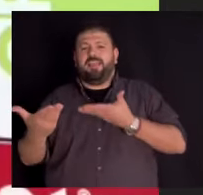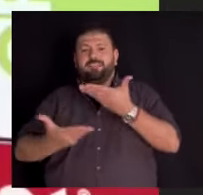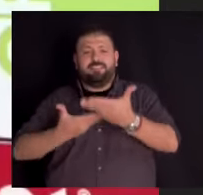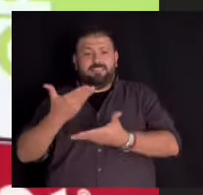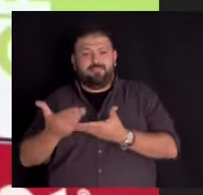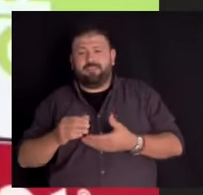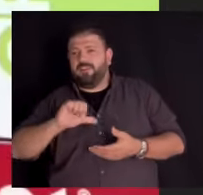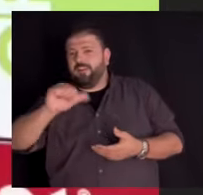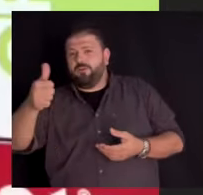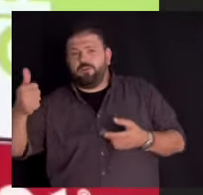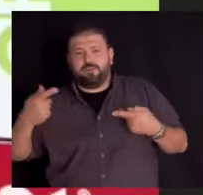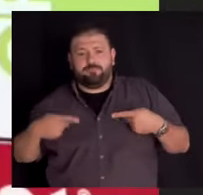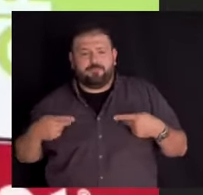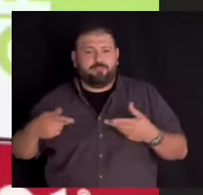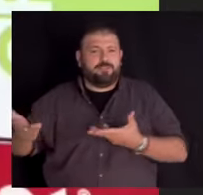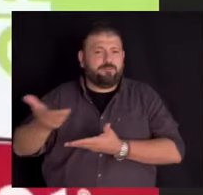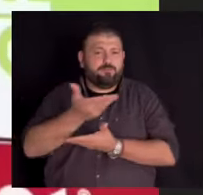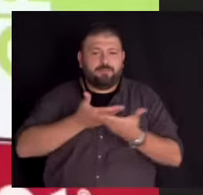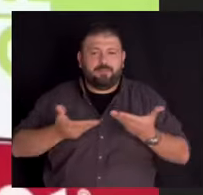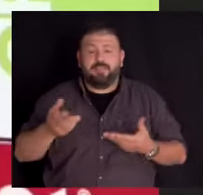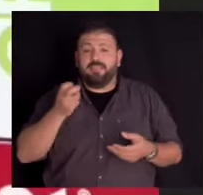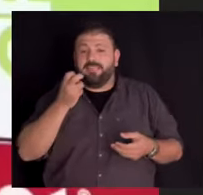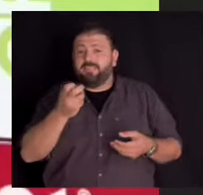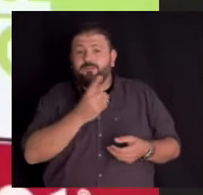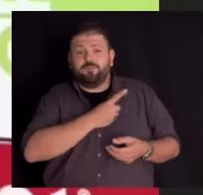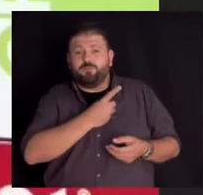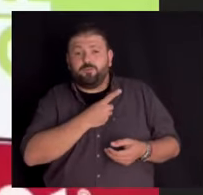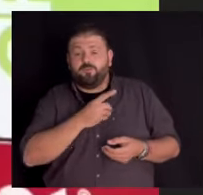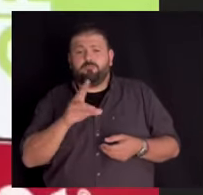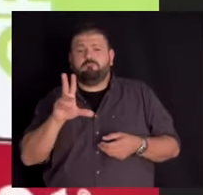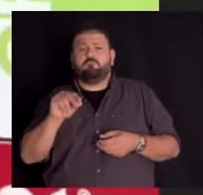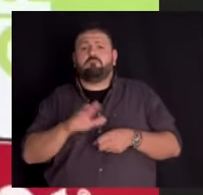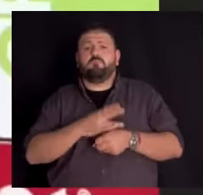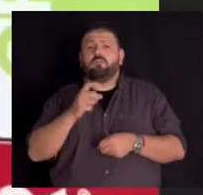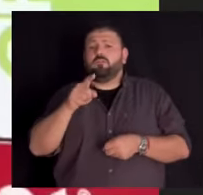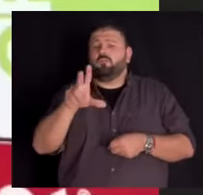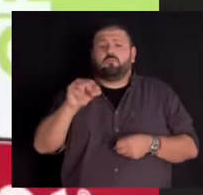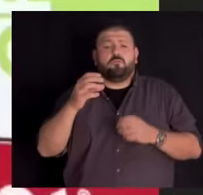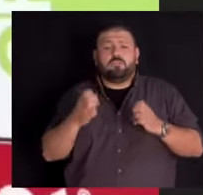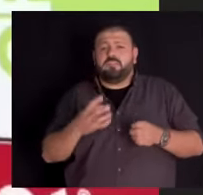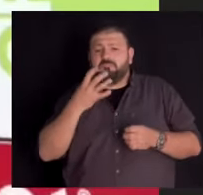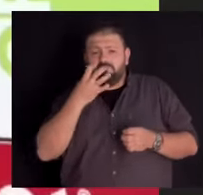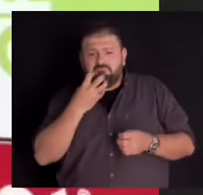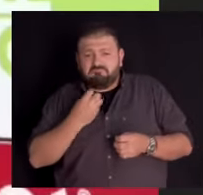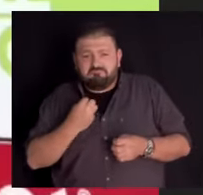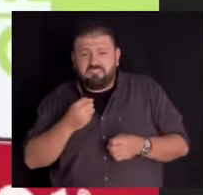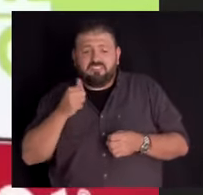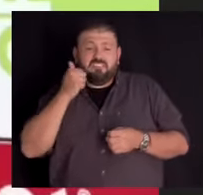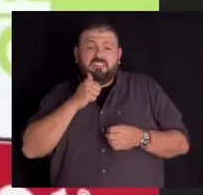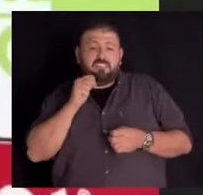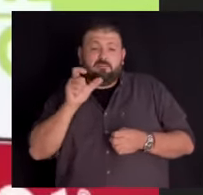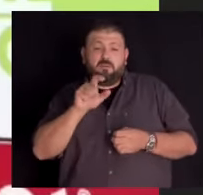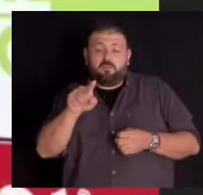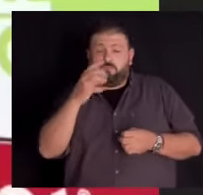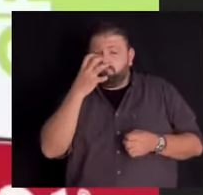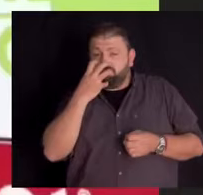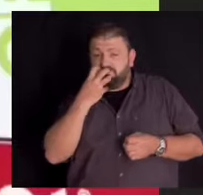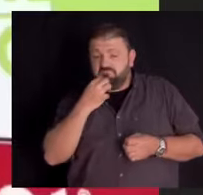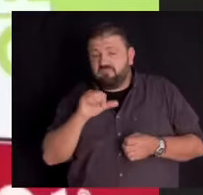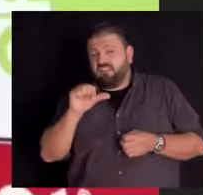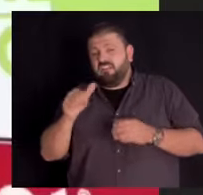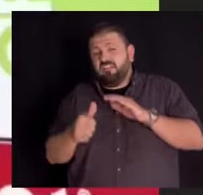servir al prójimo. Y eso solo lo consigues no estando deprimido. Porque si estás deprimido, estás en tu mundo.